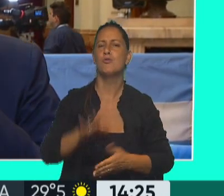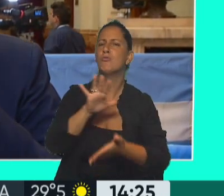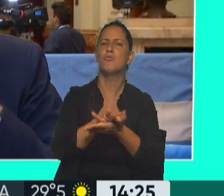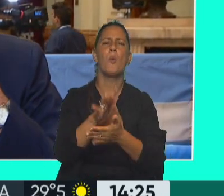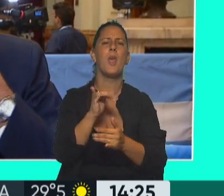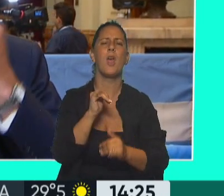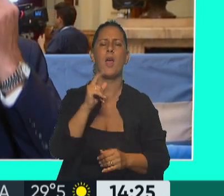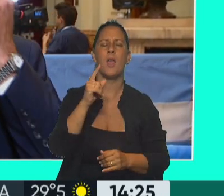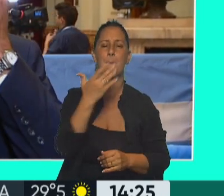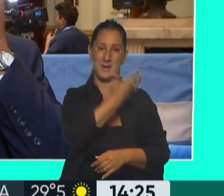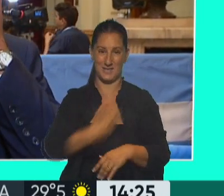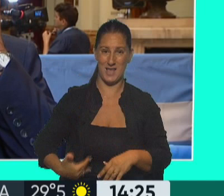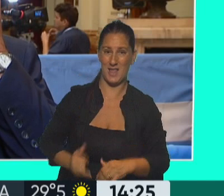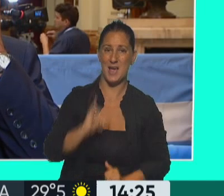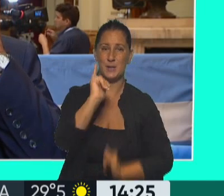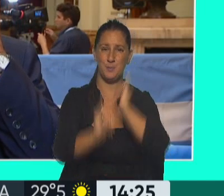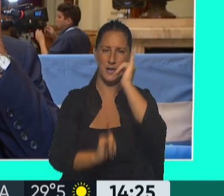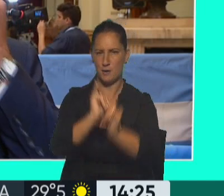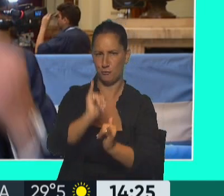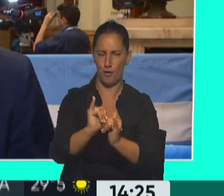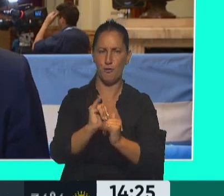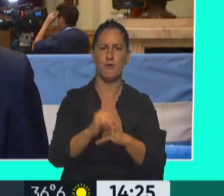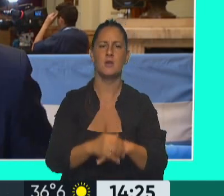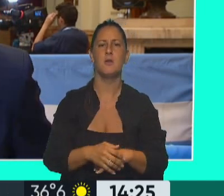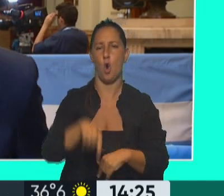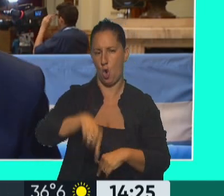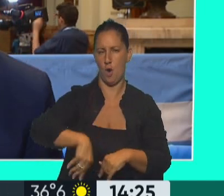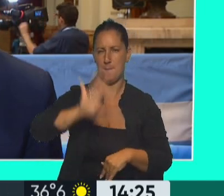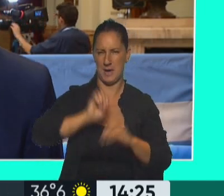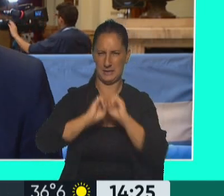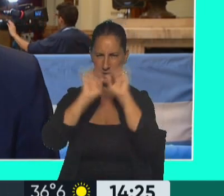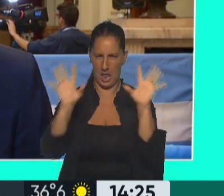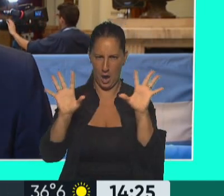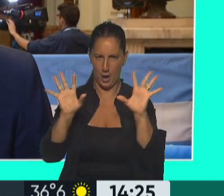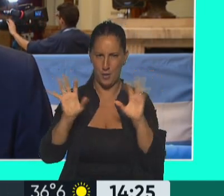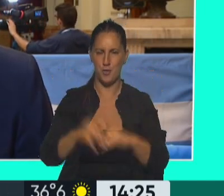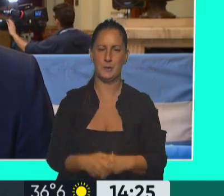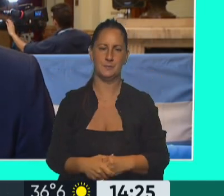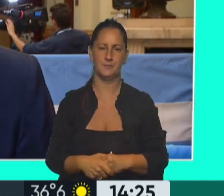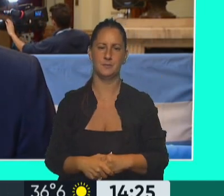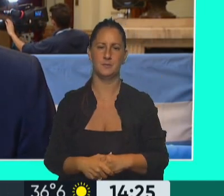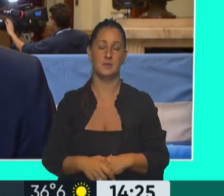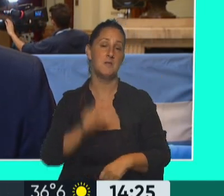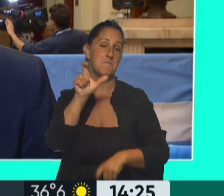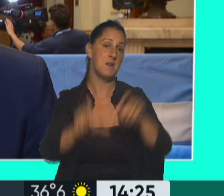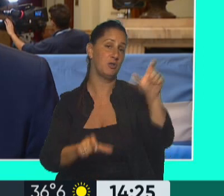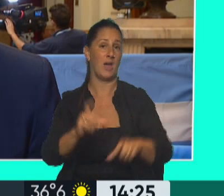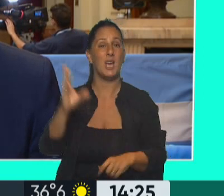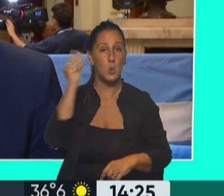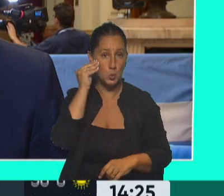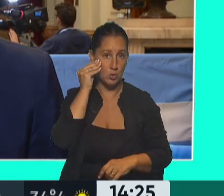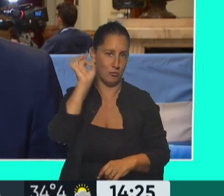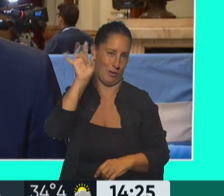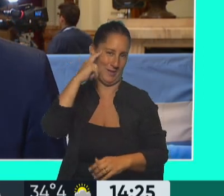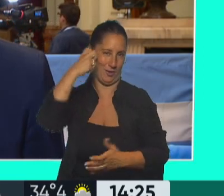explicación que dio hoy el presidente, quizá más claramente que otras veces, por lo menos hoy, para quien lo escuchara, que no era solamente el